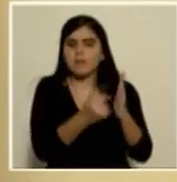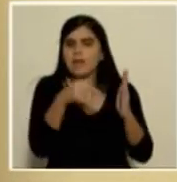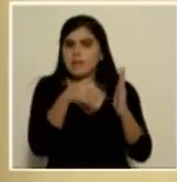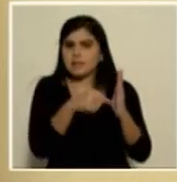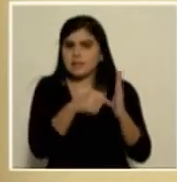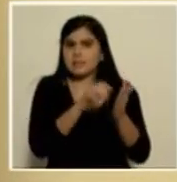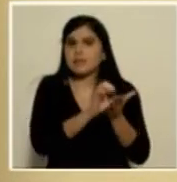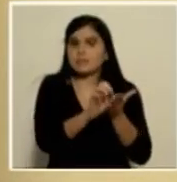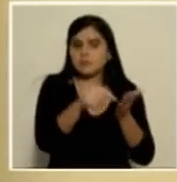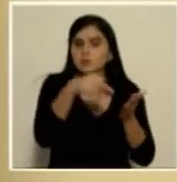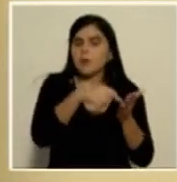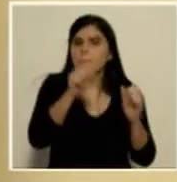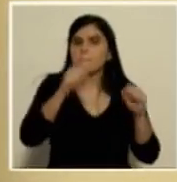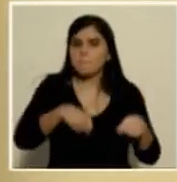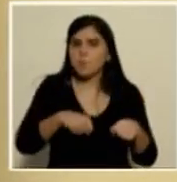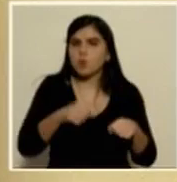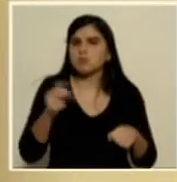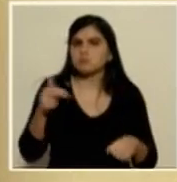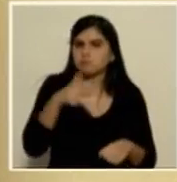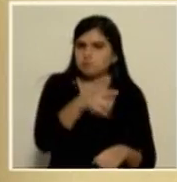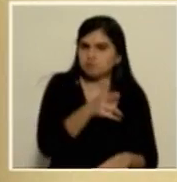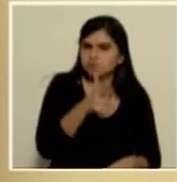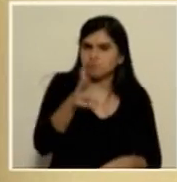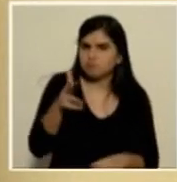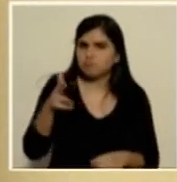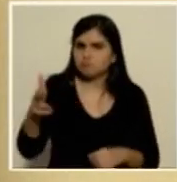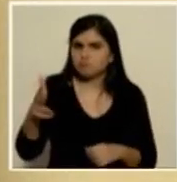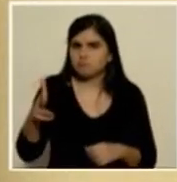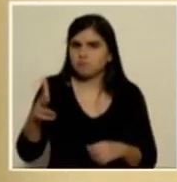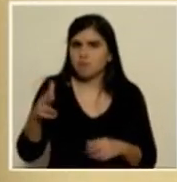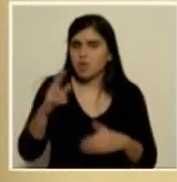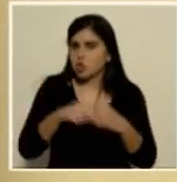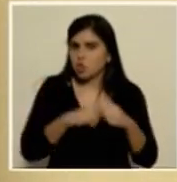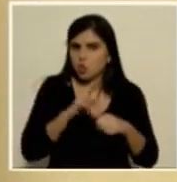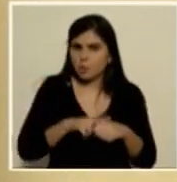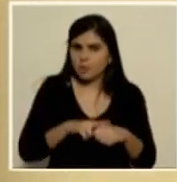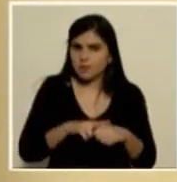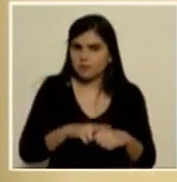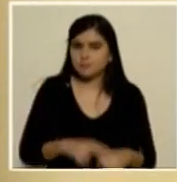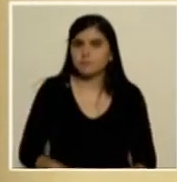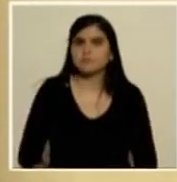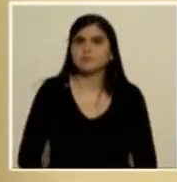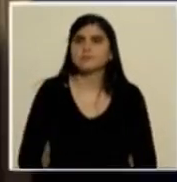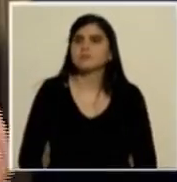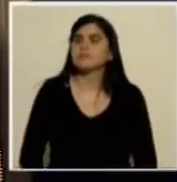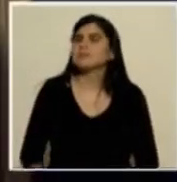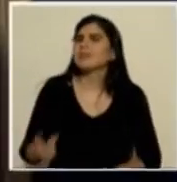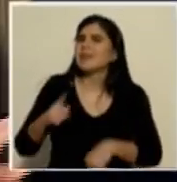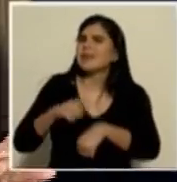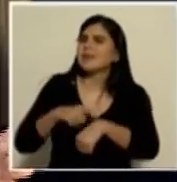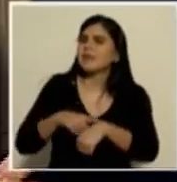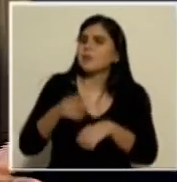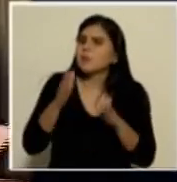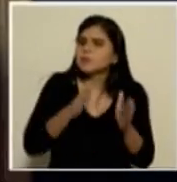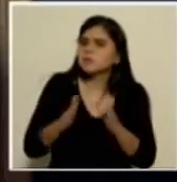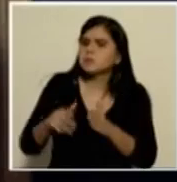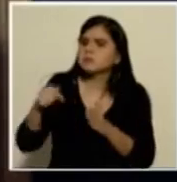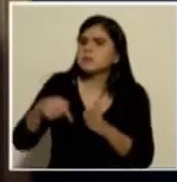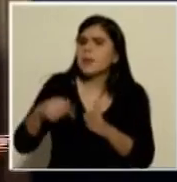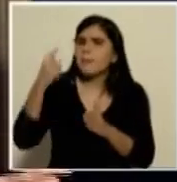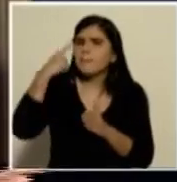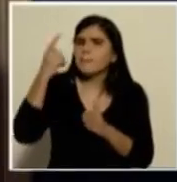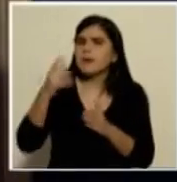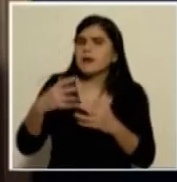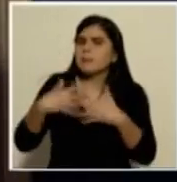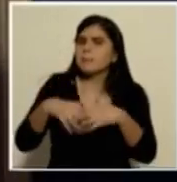de días atrás pueden seguir circulando de manera normal. ¿Cuándo podrían estar en estos planes, doña Pilar, para el sector comercial,